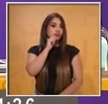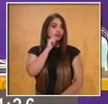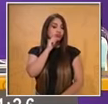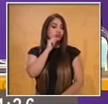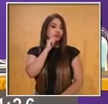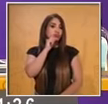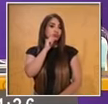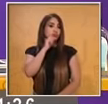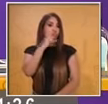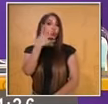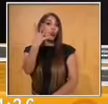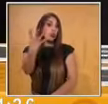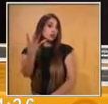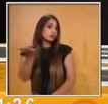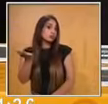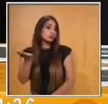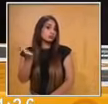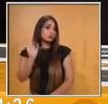cuatro?